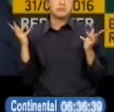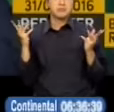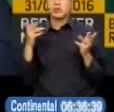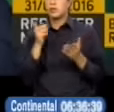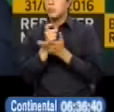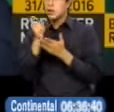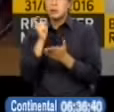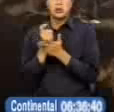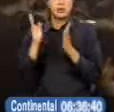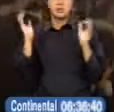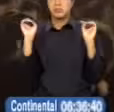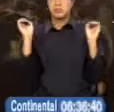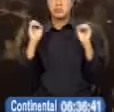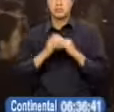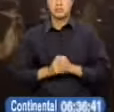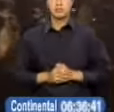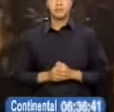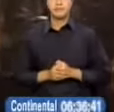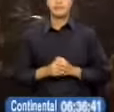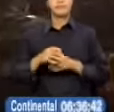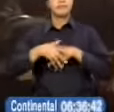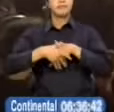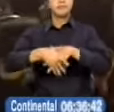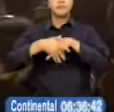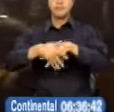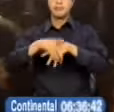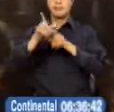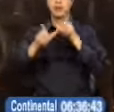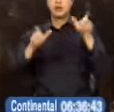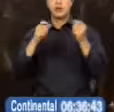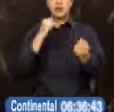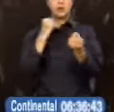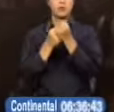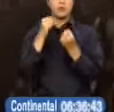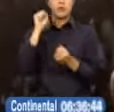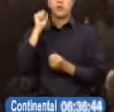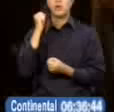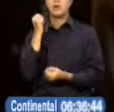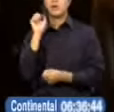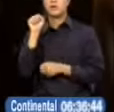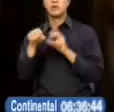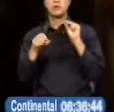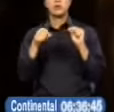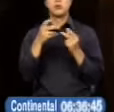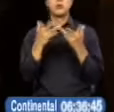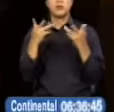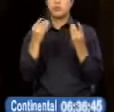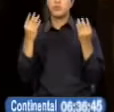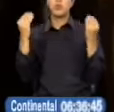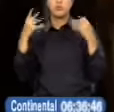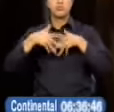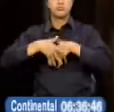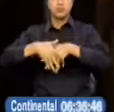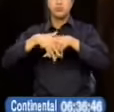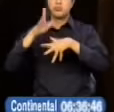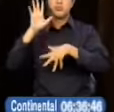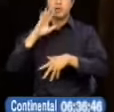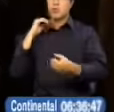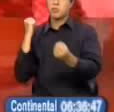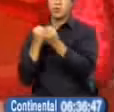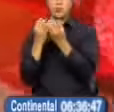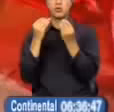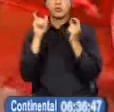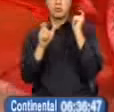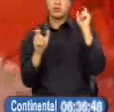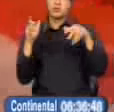perseguir a nadie sin embargo las manifestaciones a favor y en contra de la destitución de dilma rousseff se intensificó en varios estados miles